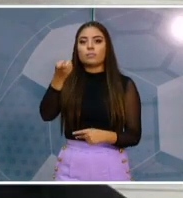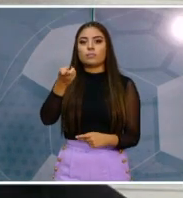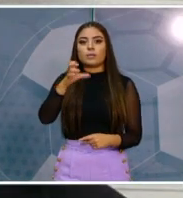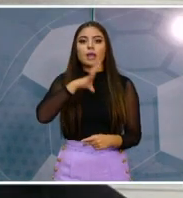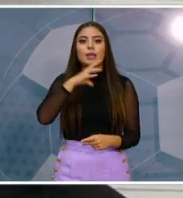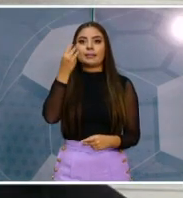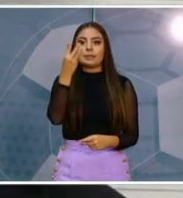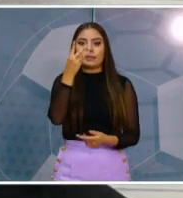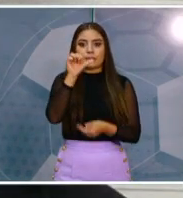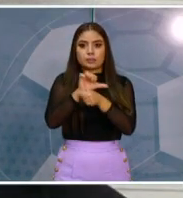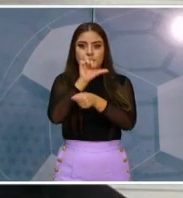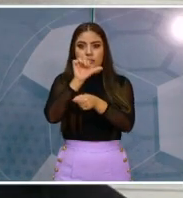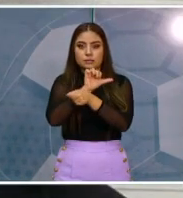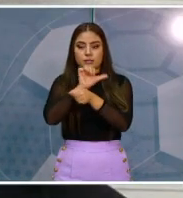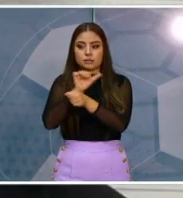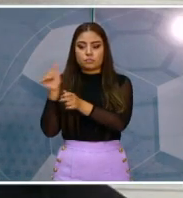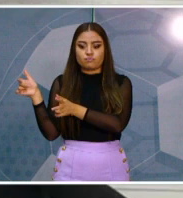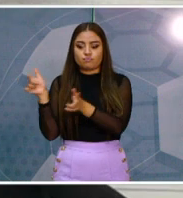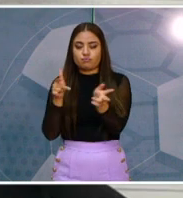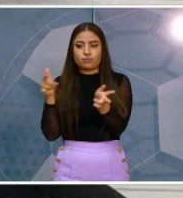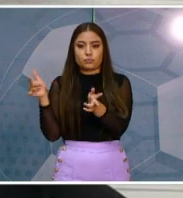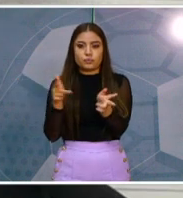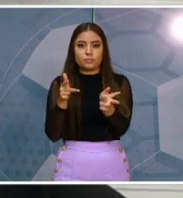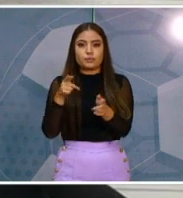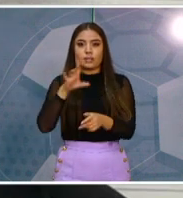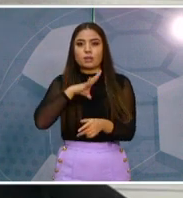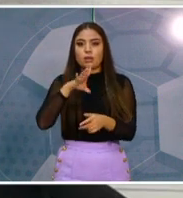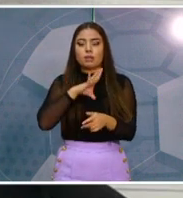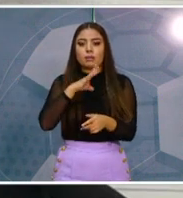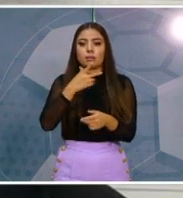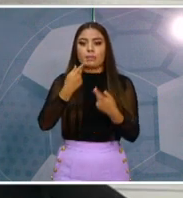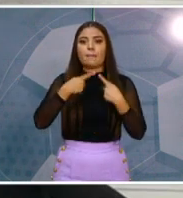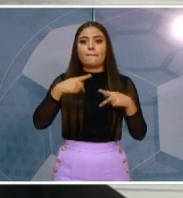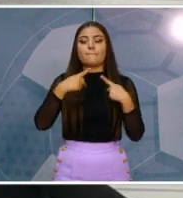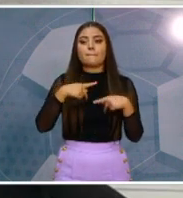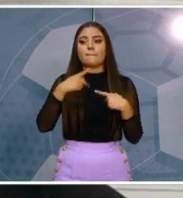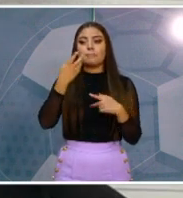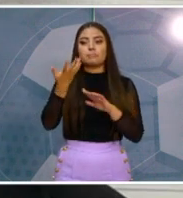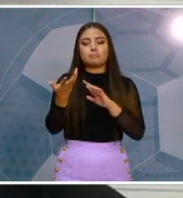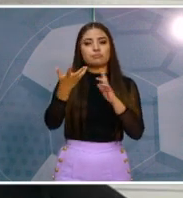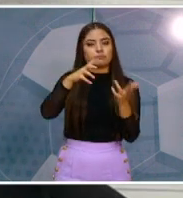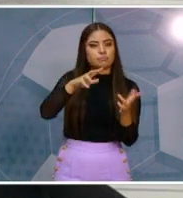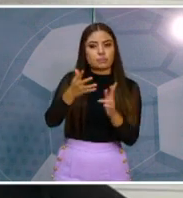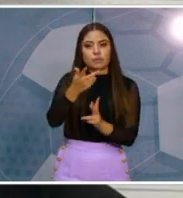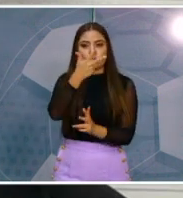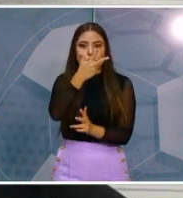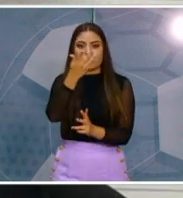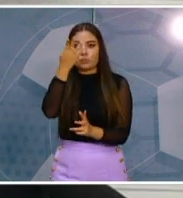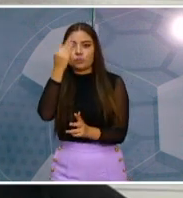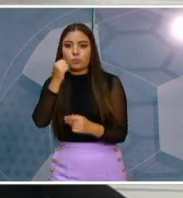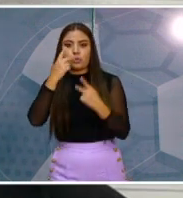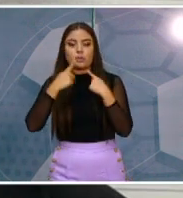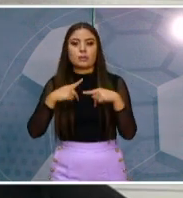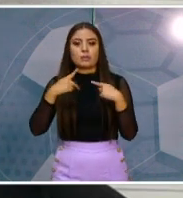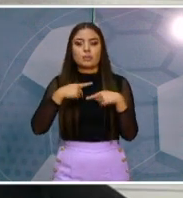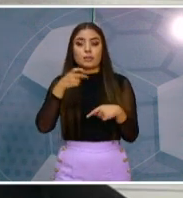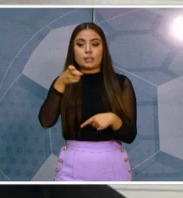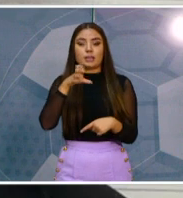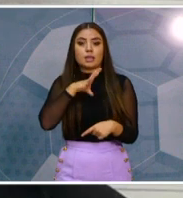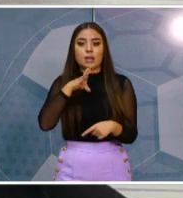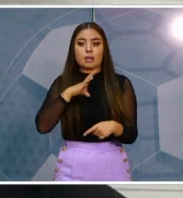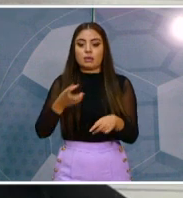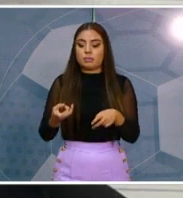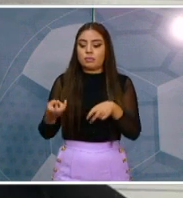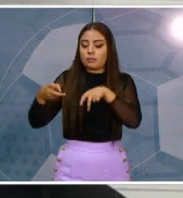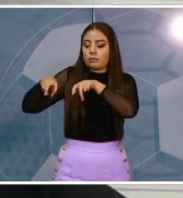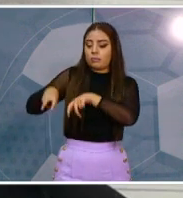con un grupo de personas, entre 8 y 9 personas, las cuales llevaban a 2 personas en aparente estado de